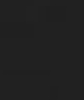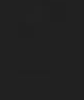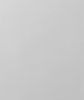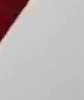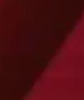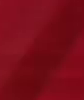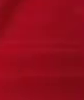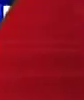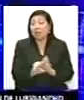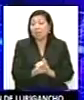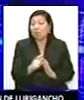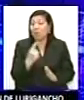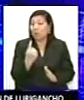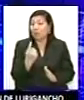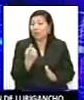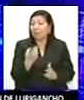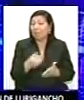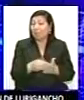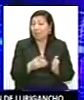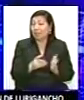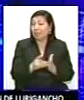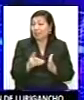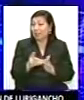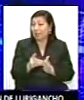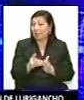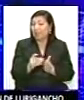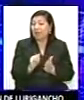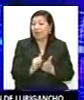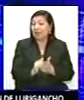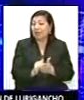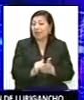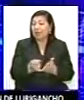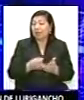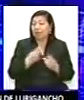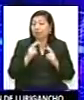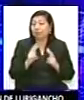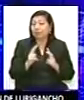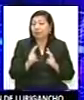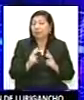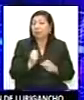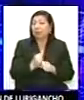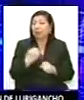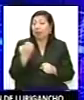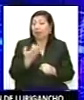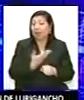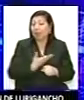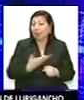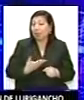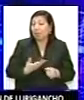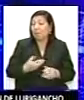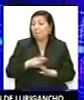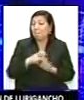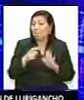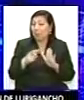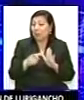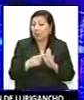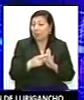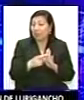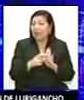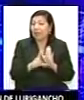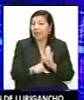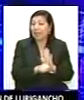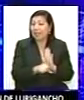Por ejemplo, uno de ellos es el predictamen recaído en la autógrafa observada por el Poder Ejecutivo sobre los proyectos de